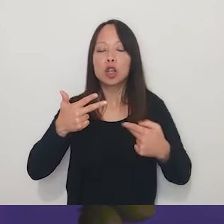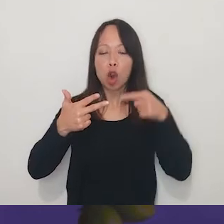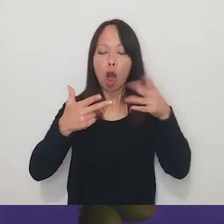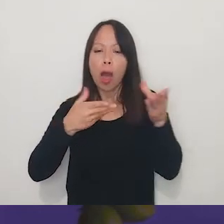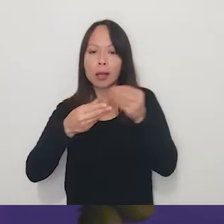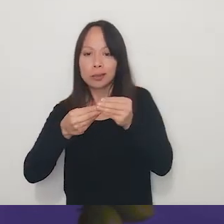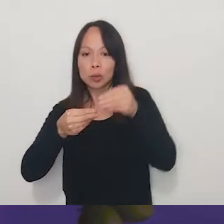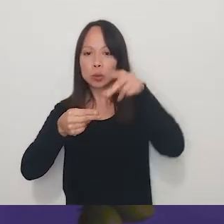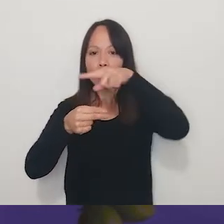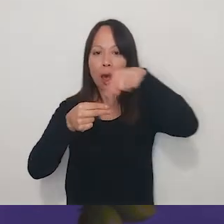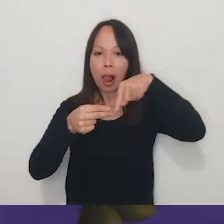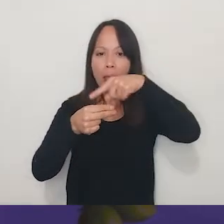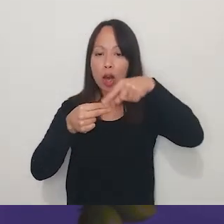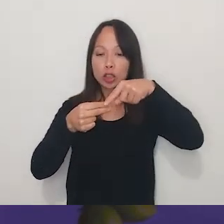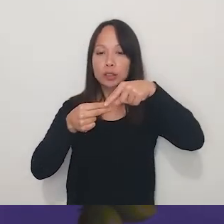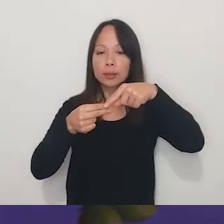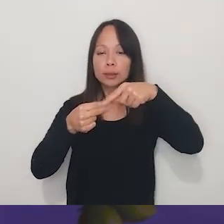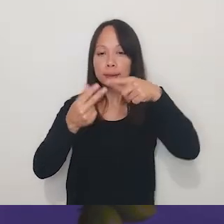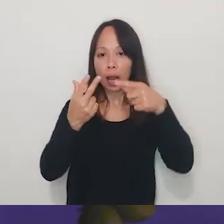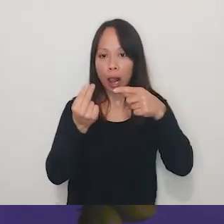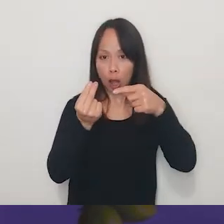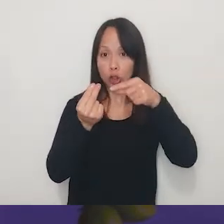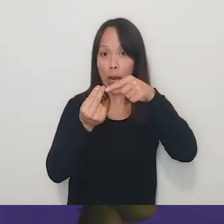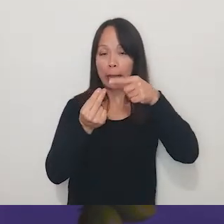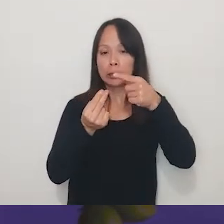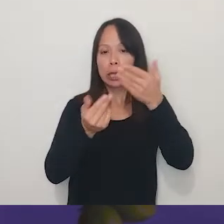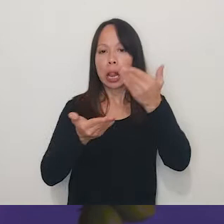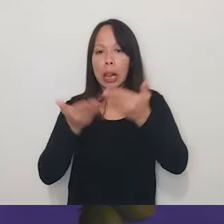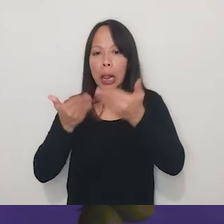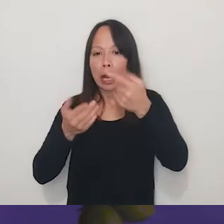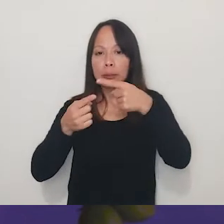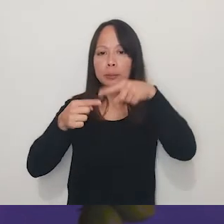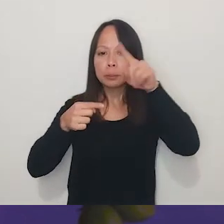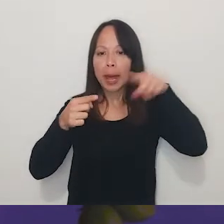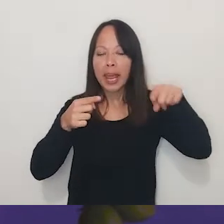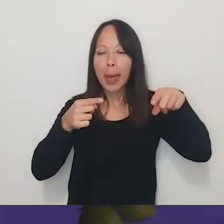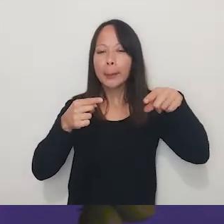disponible, ayuda porque el filtrado de las variantes que encuentro se hace mucho más